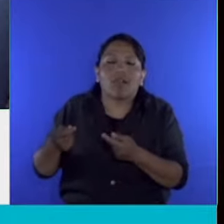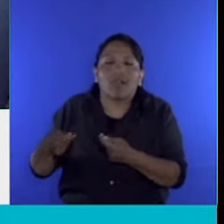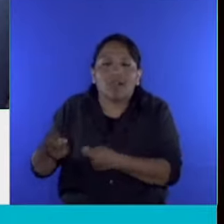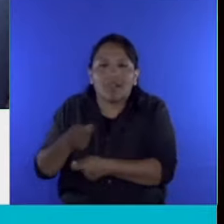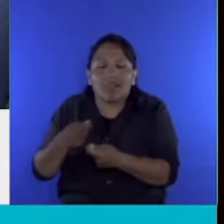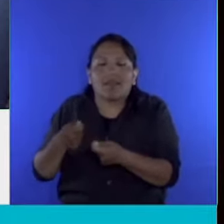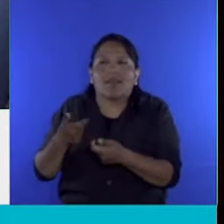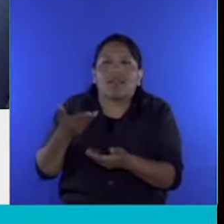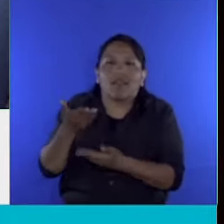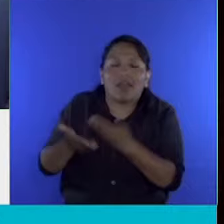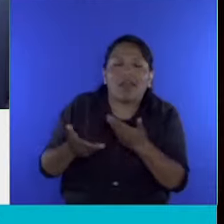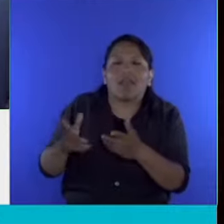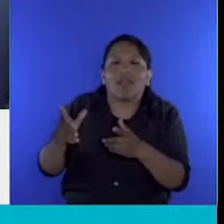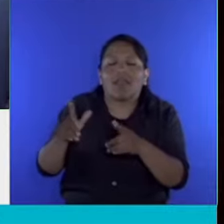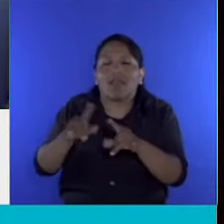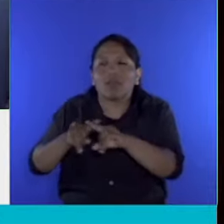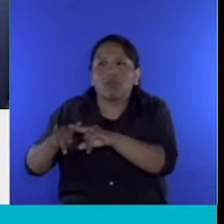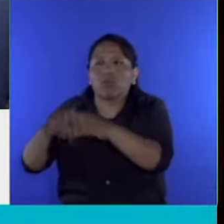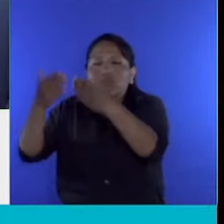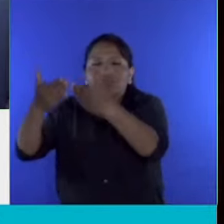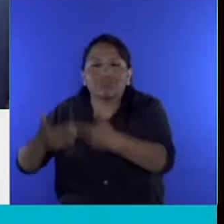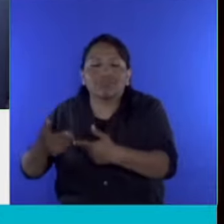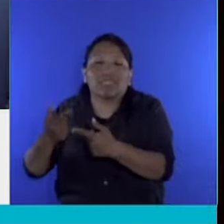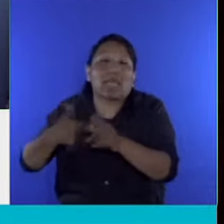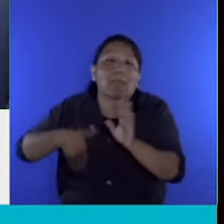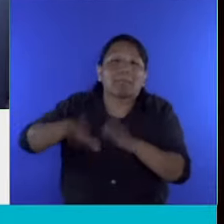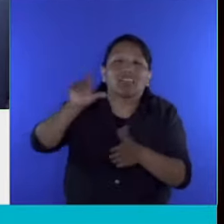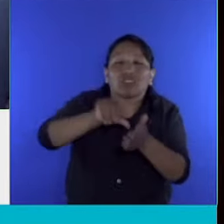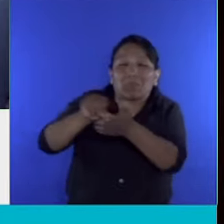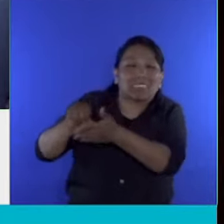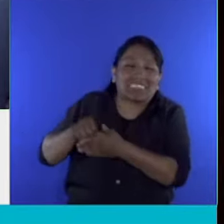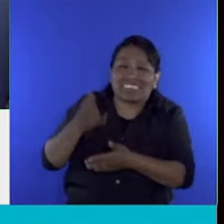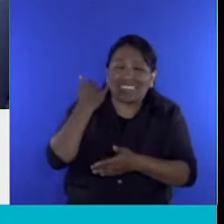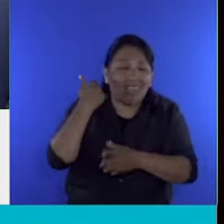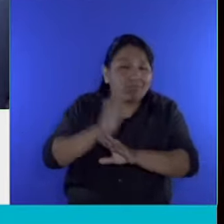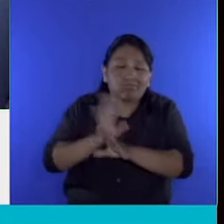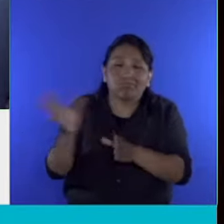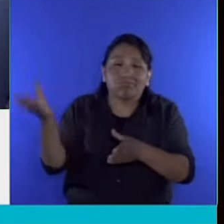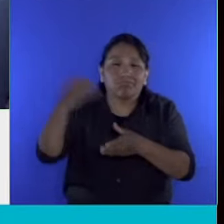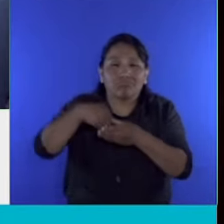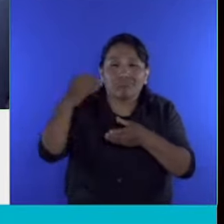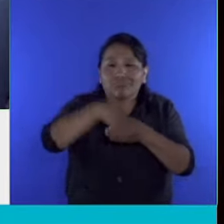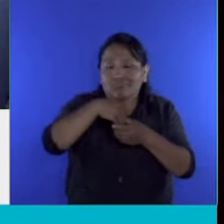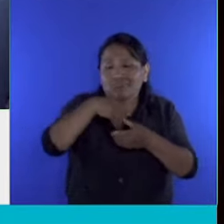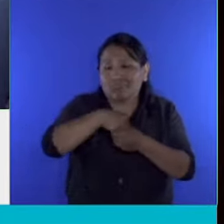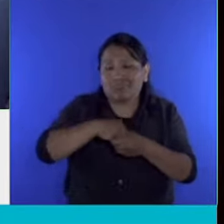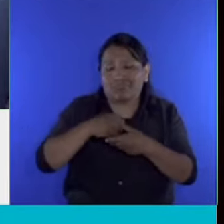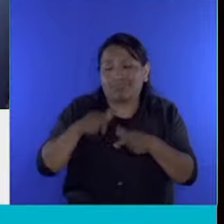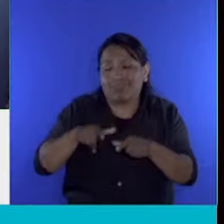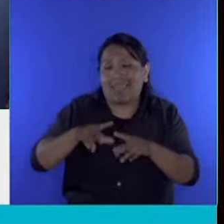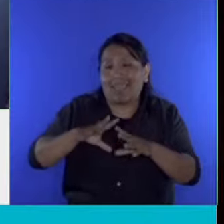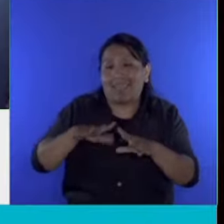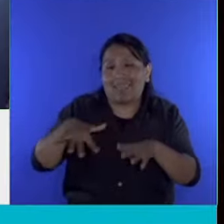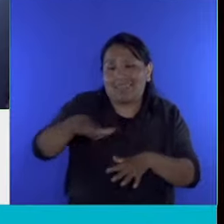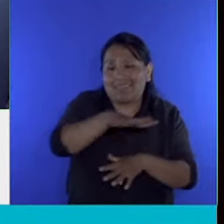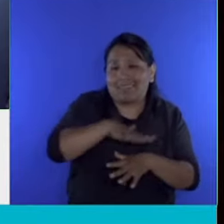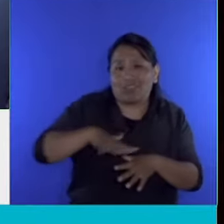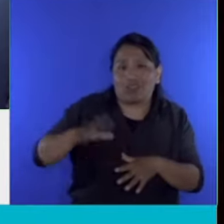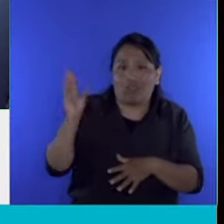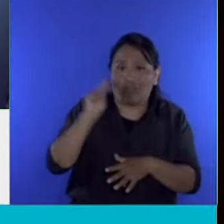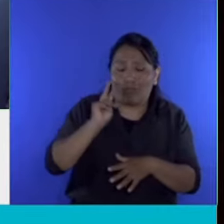vide demanda las plataformas cosa que la mayoría de los países ya han empezado a incorporar a este ecosistema